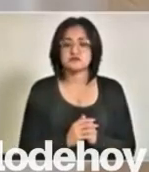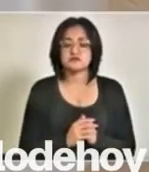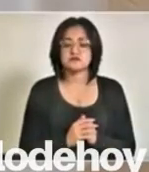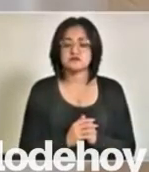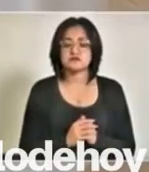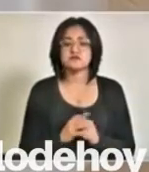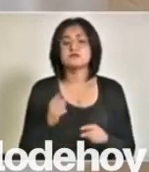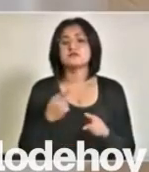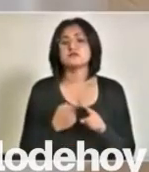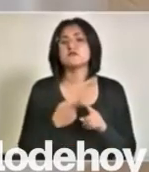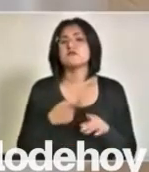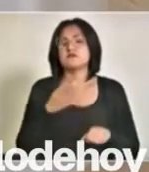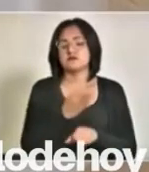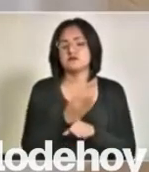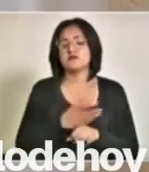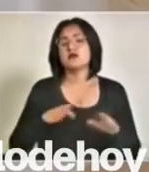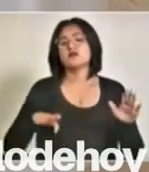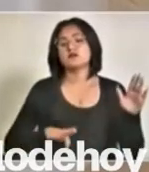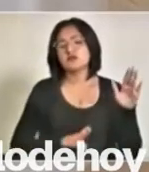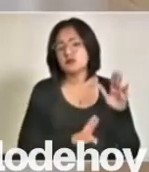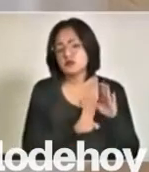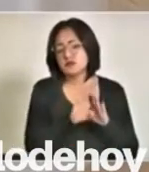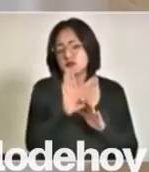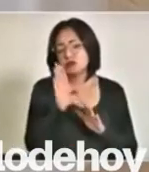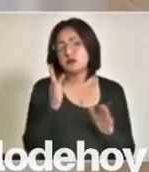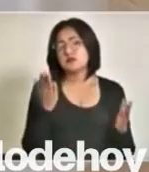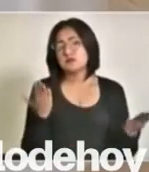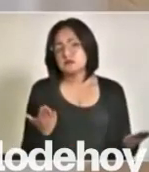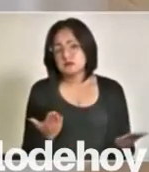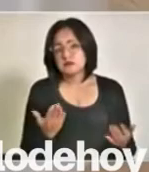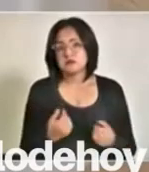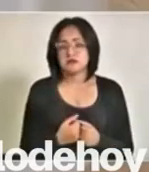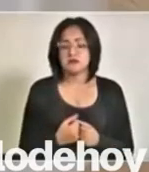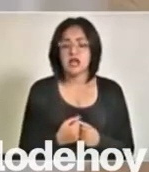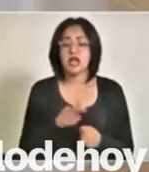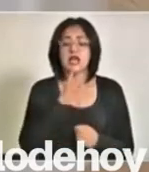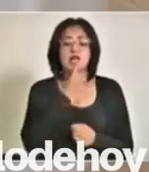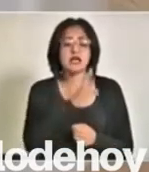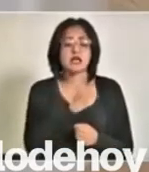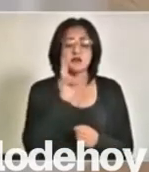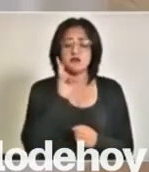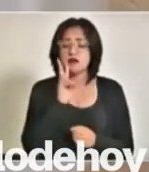la curva de la ola de subida de la respuesta